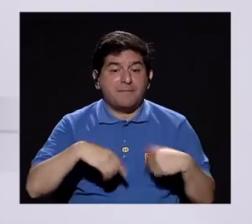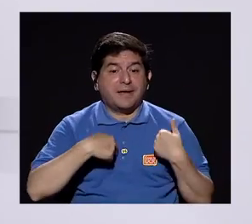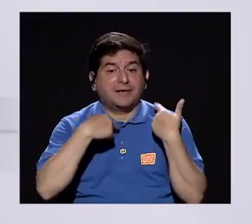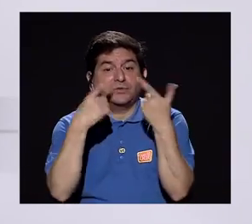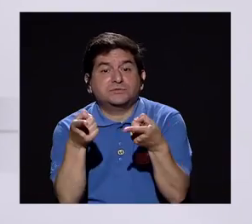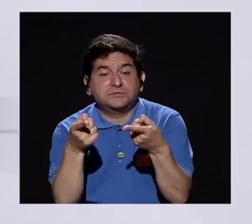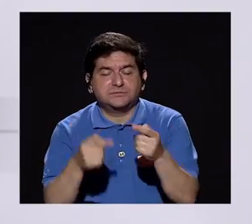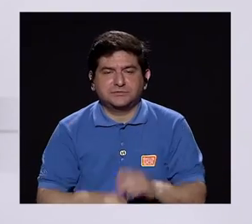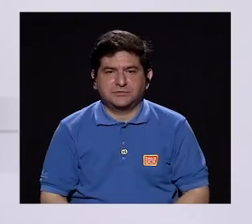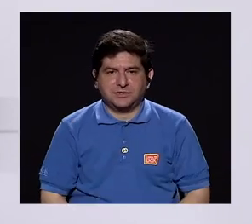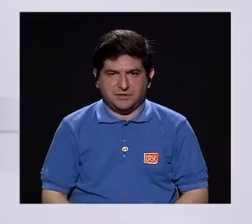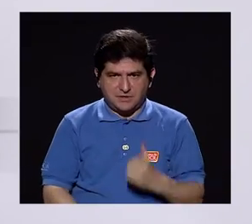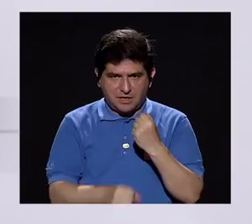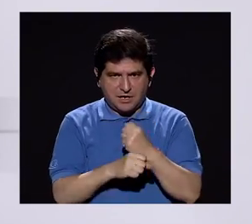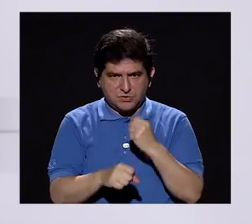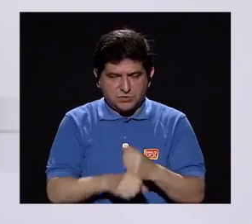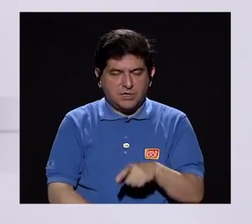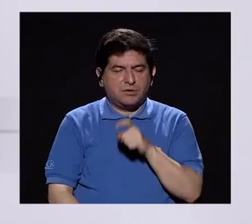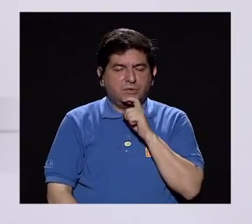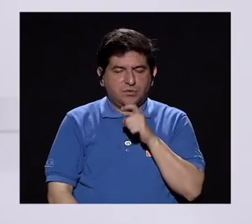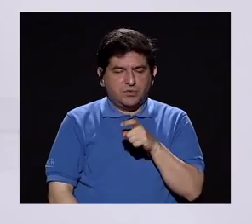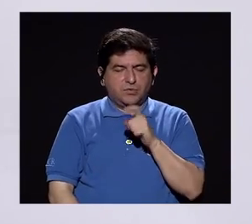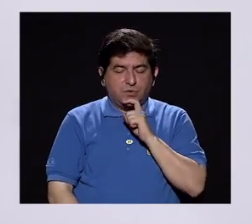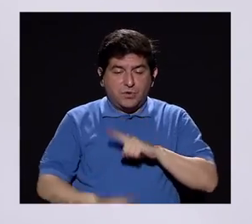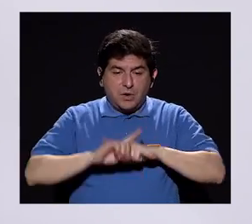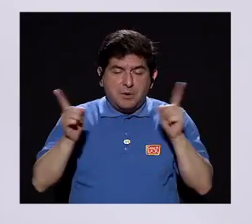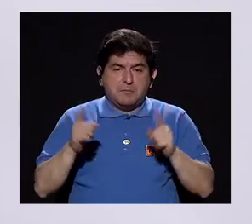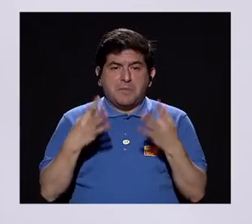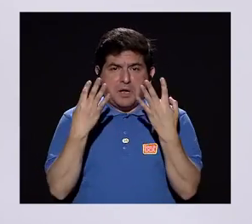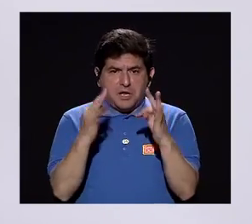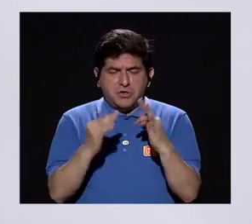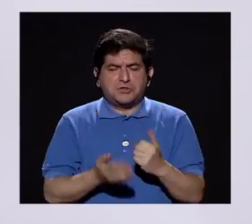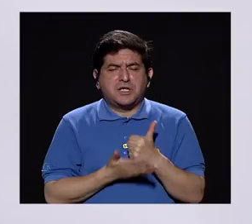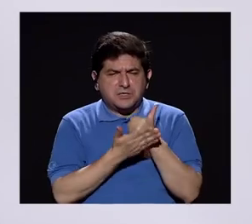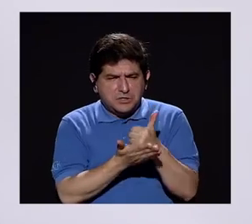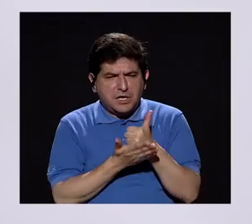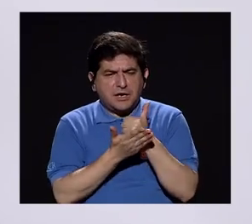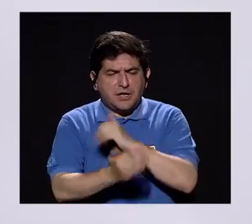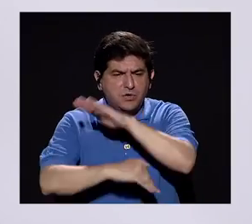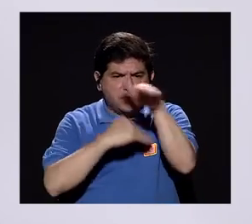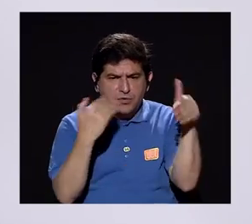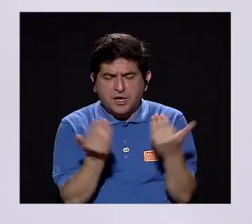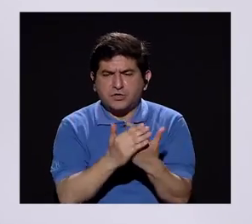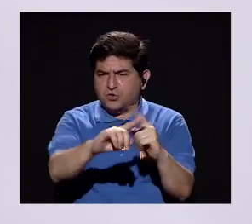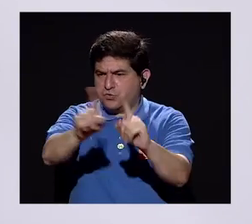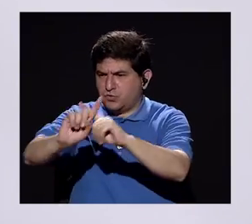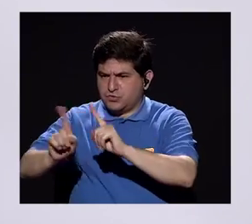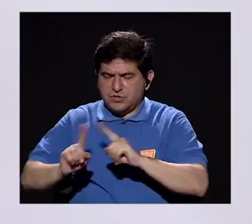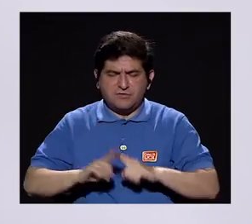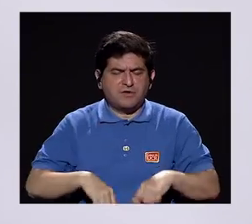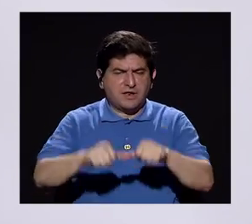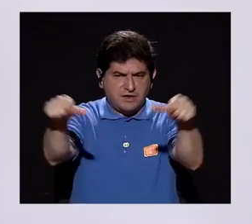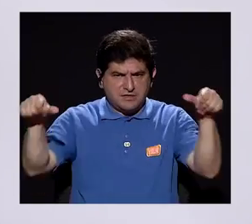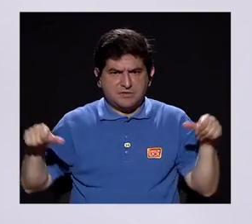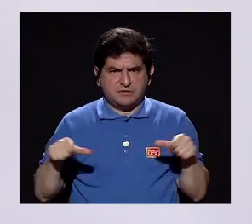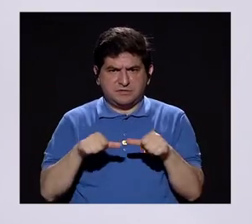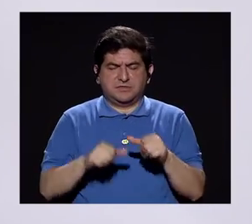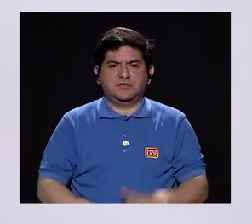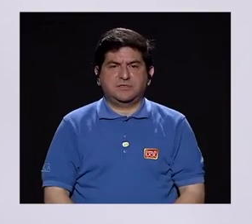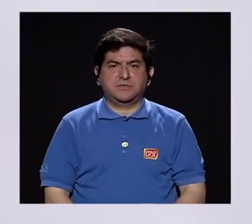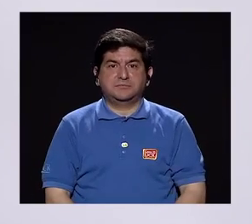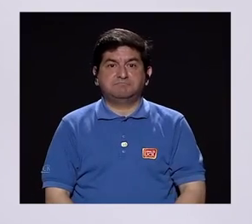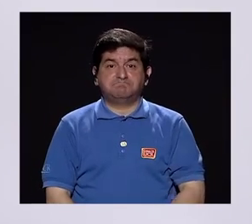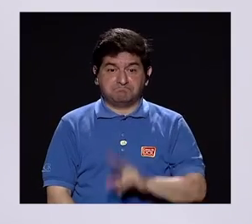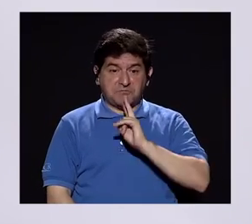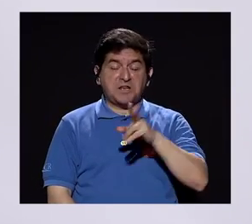entonces creo que eso es un trabajo complejo pero de que se puede ir poniendo su granito de arena desde todas las desde todas las líneas y